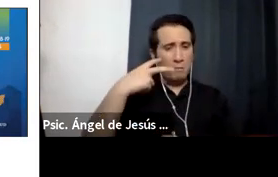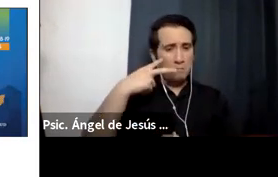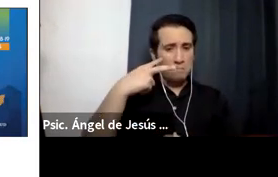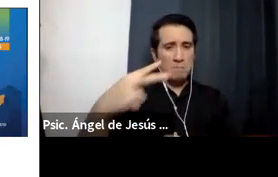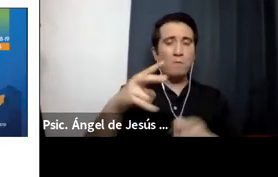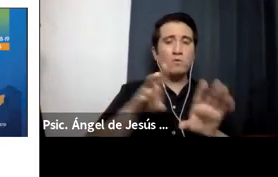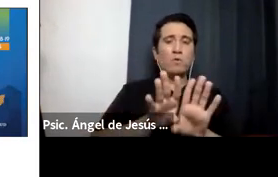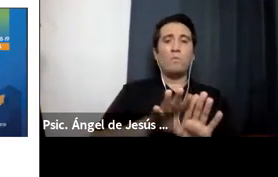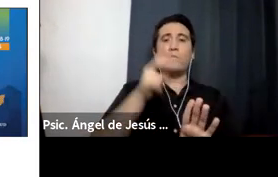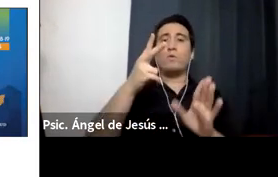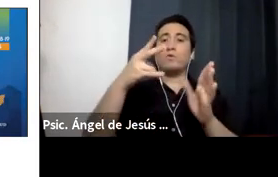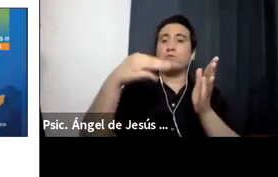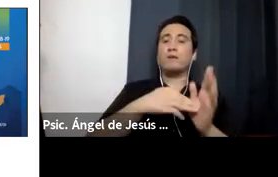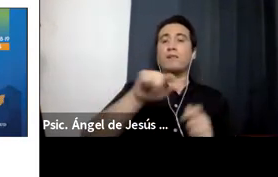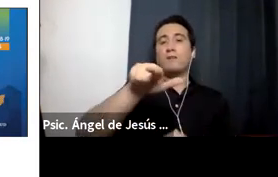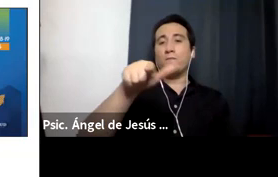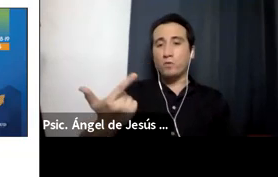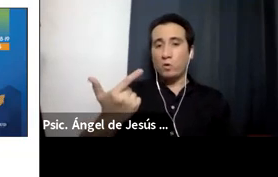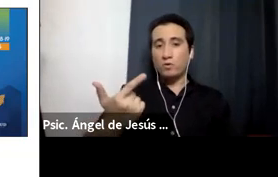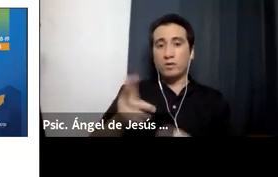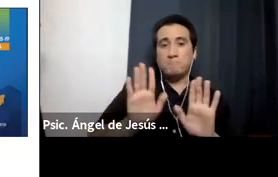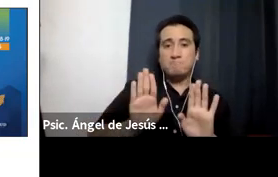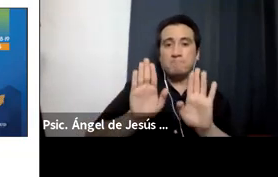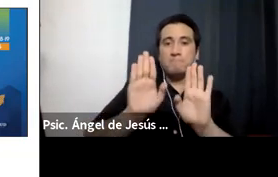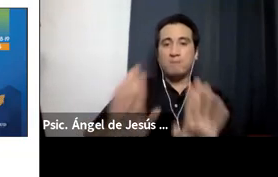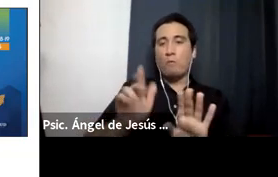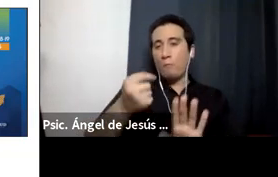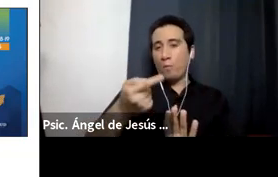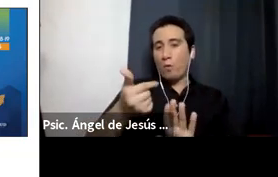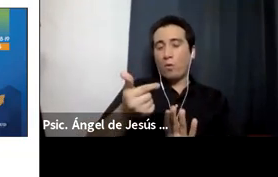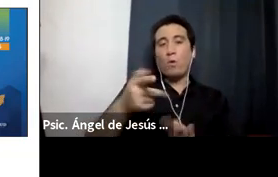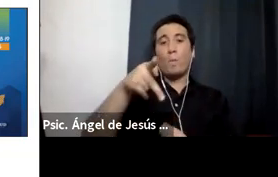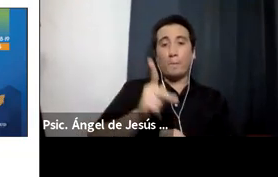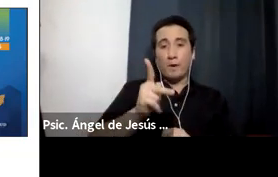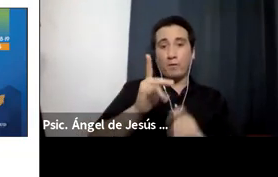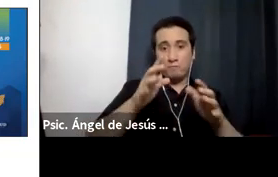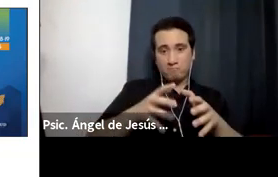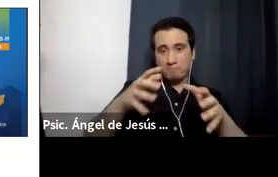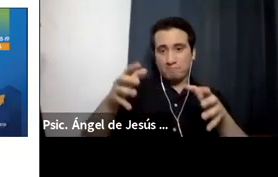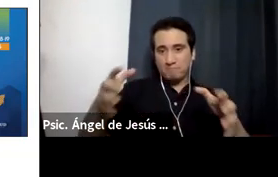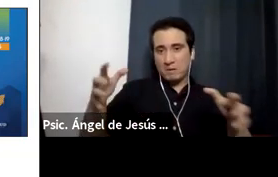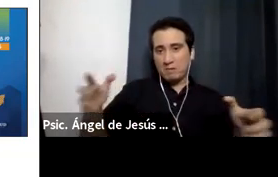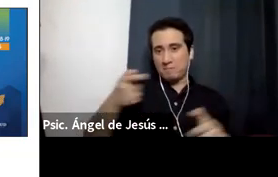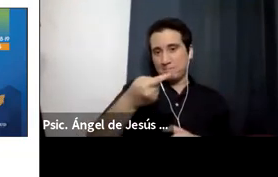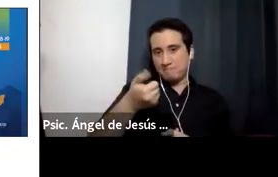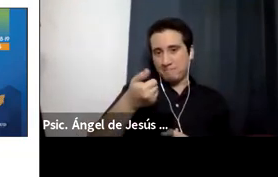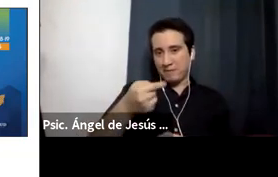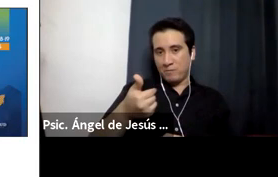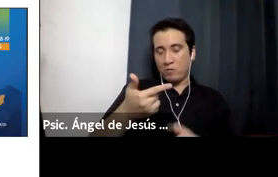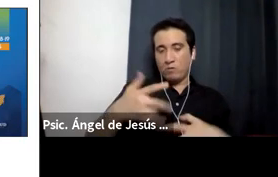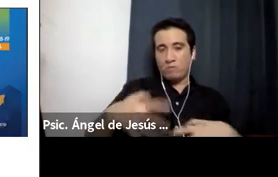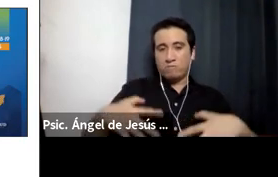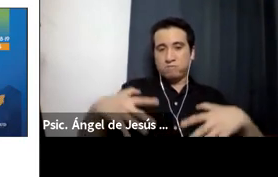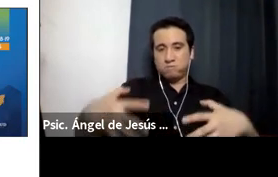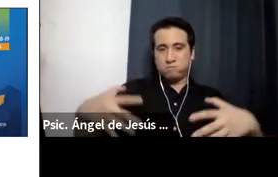desde 2012, ¿no? Se ha estancado un poco, pero sobre todo ha ido incrementando ligeramente el sobrepeso